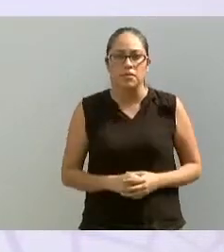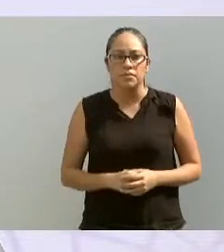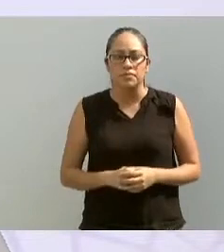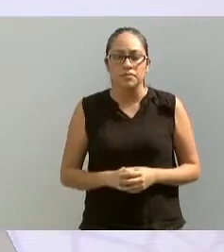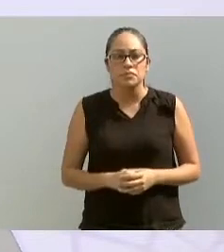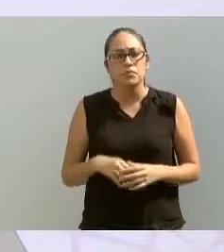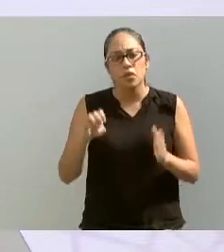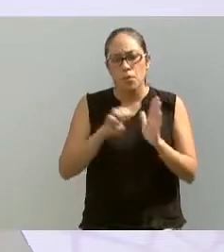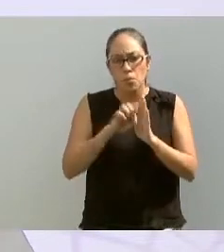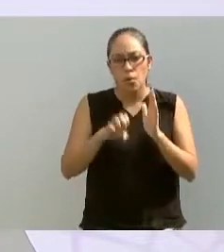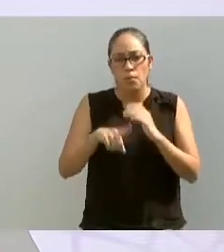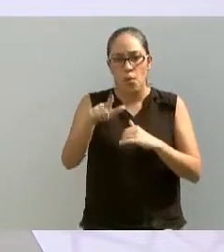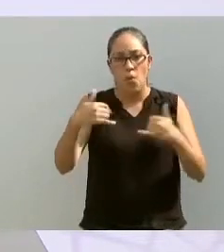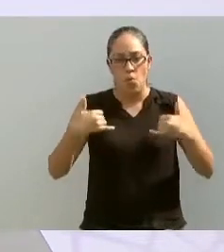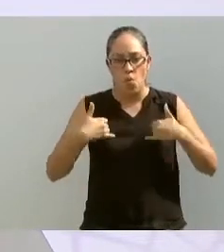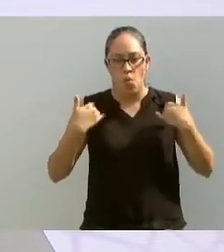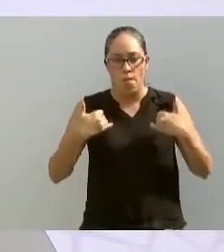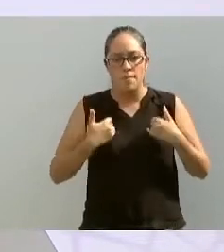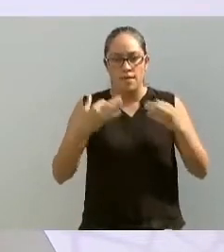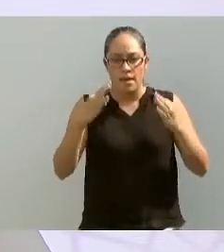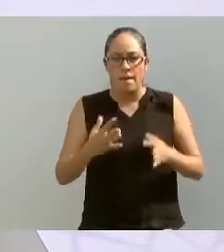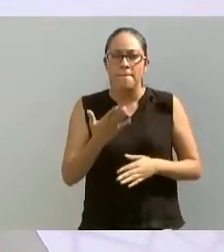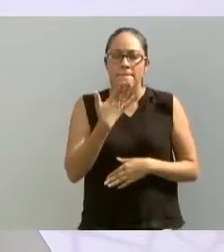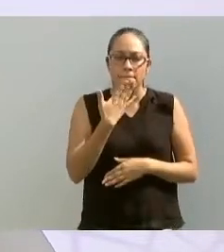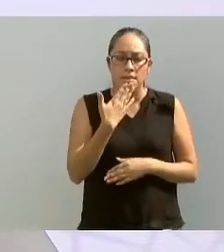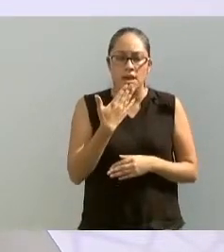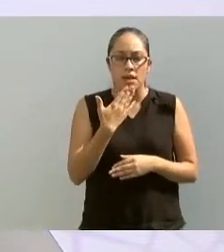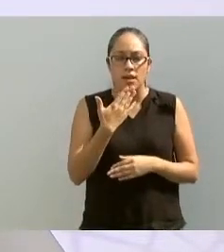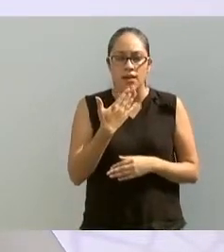las bandas, por el crimen organizado,